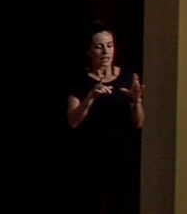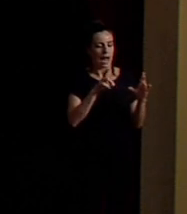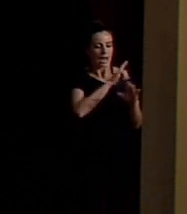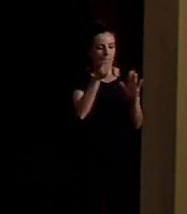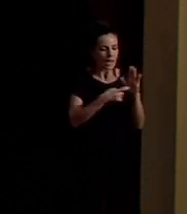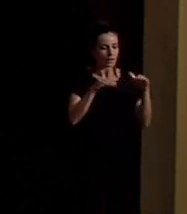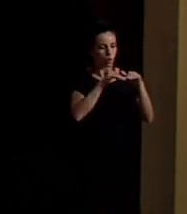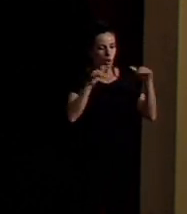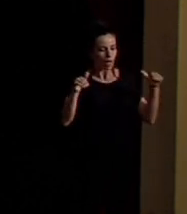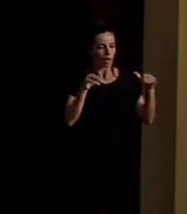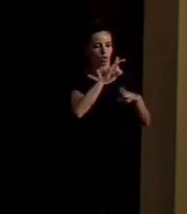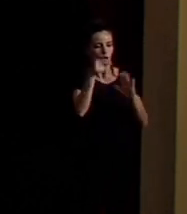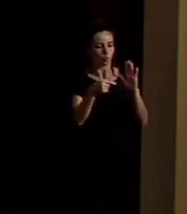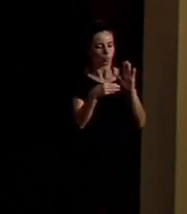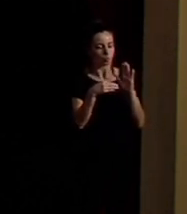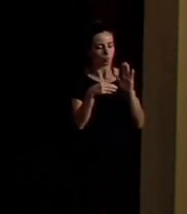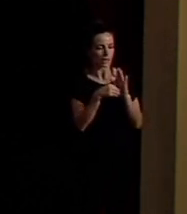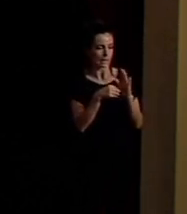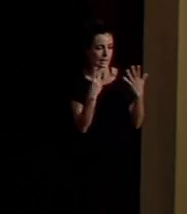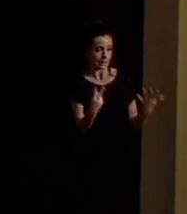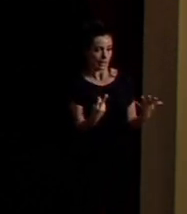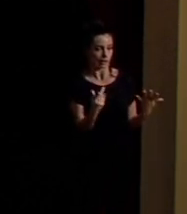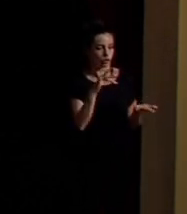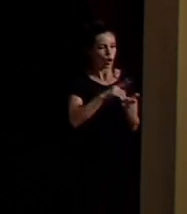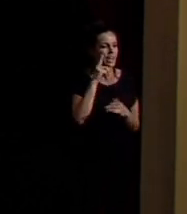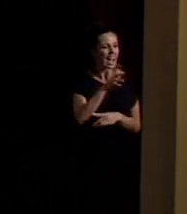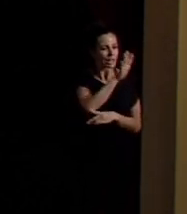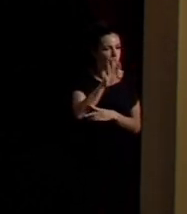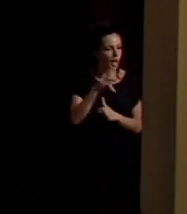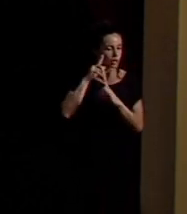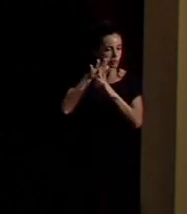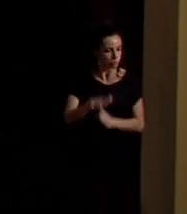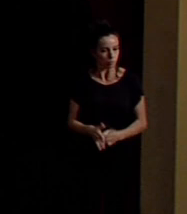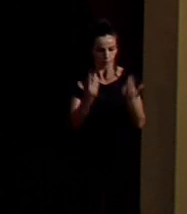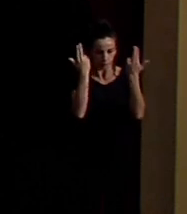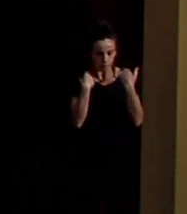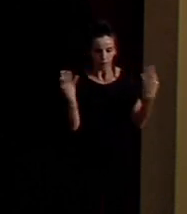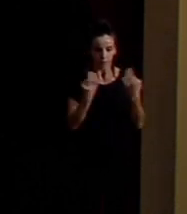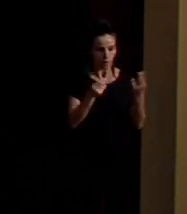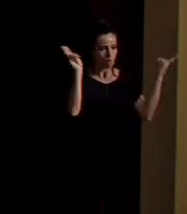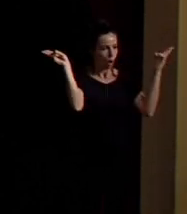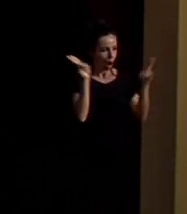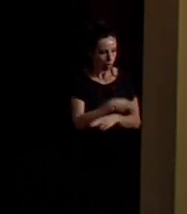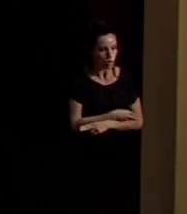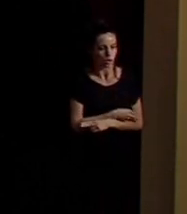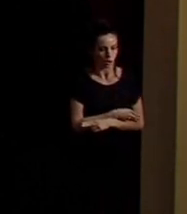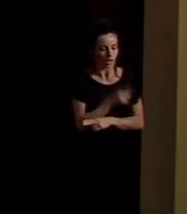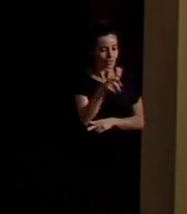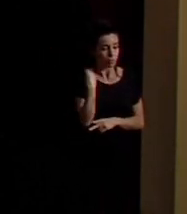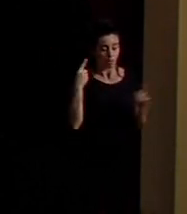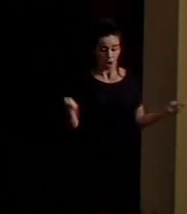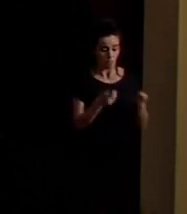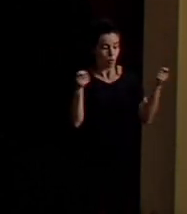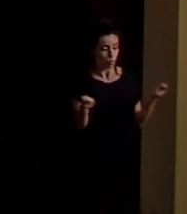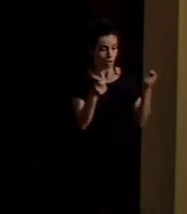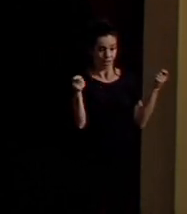es toda aquella que transmite una imagen discriminatoria o vejatoria de la mujer, pues creo que efectivamente la publicidad de este